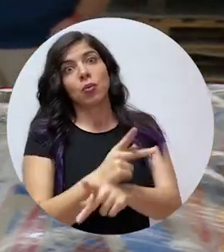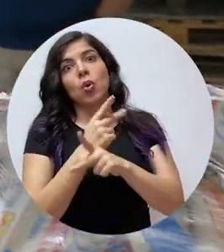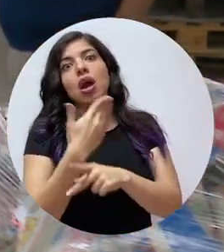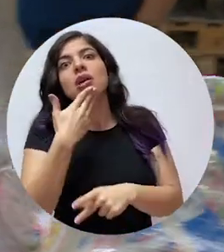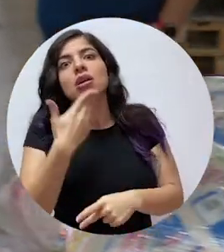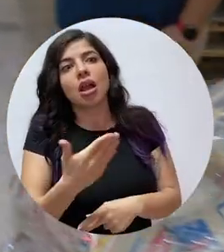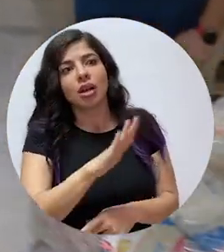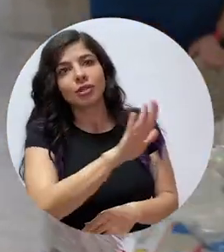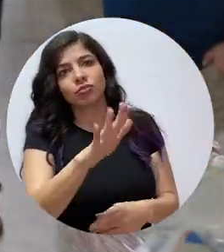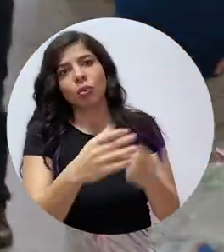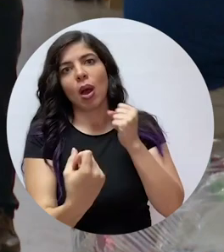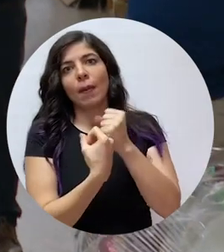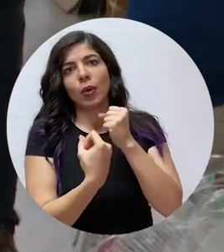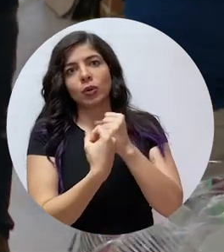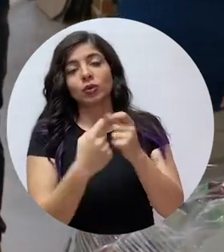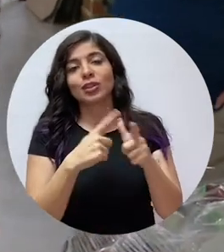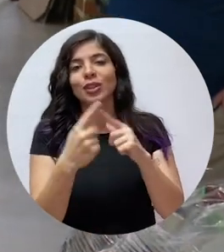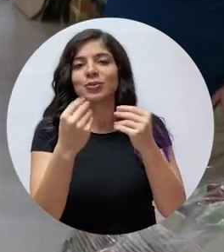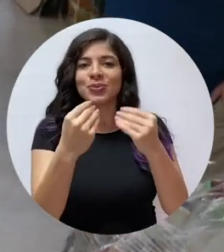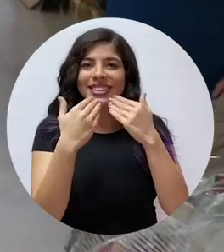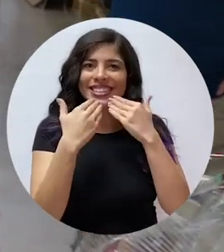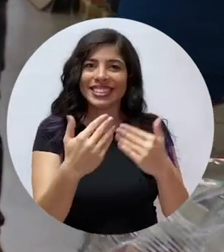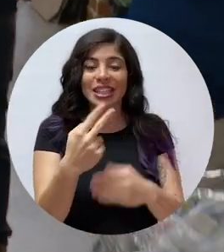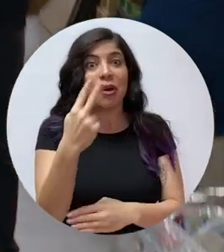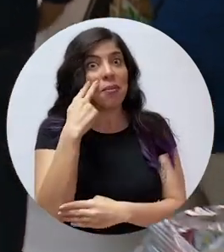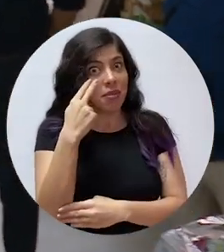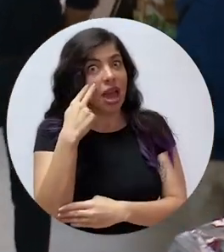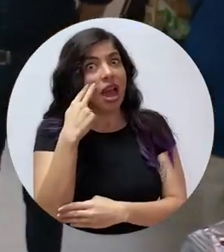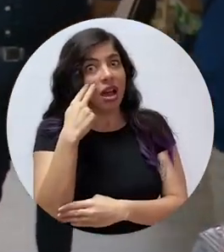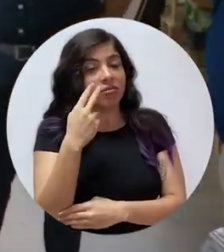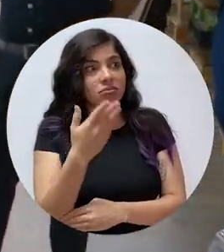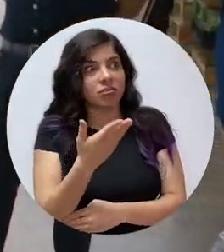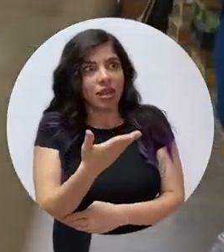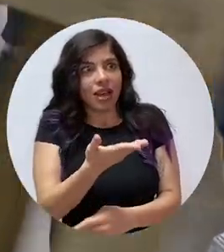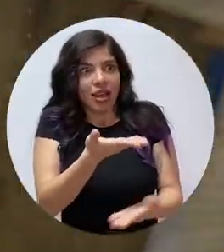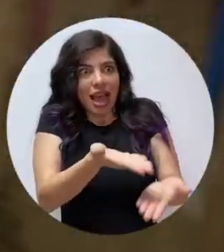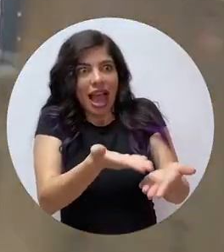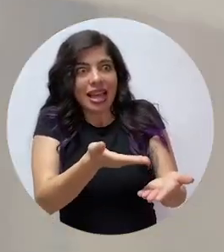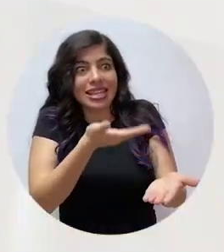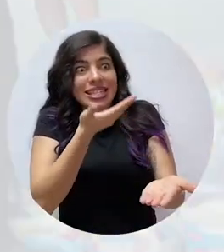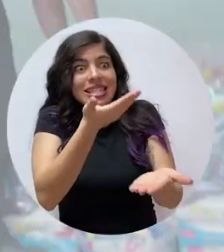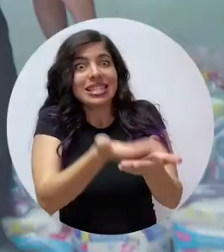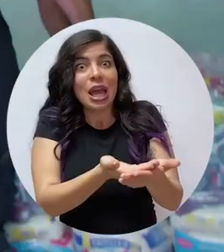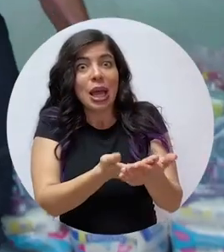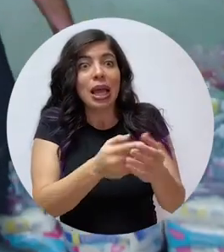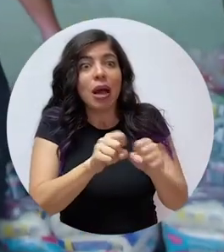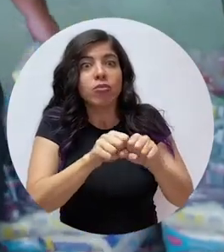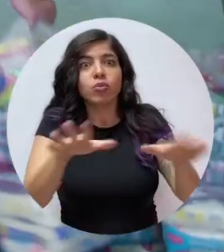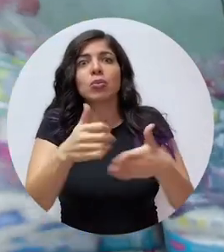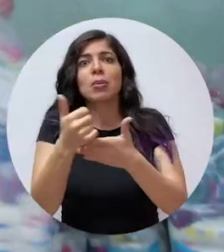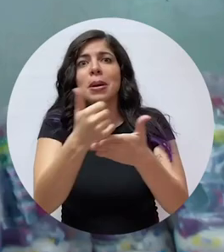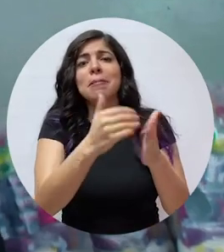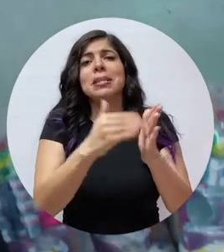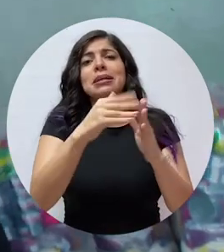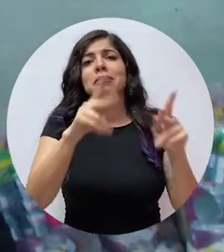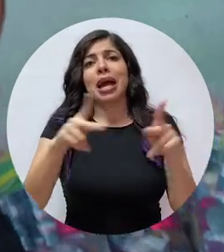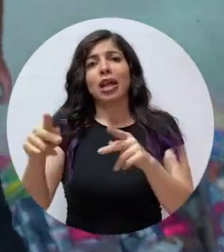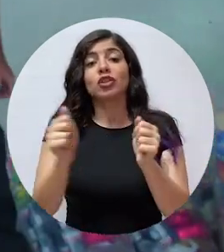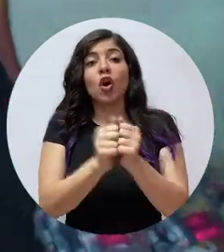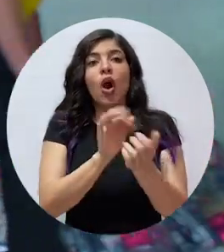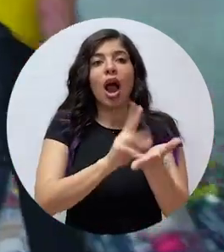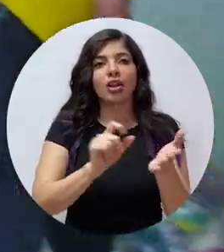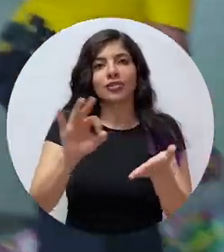Mucha gente protegida gracias a todo ese apoyo, así que muchas gracias. Vea que literalmente ahí se llega a miles de